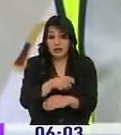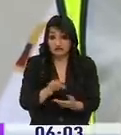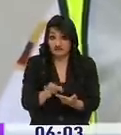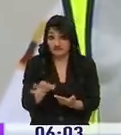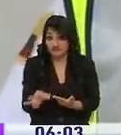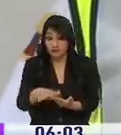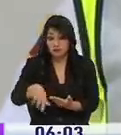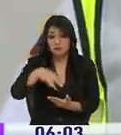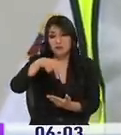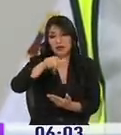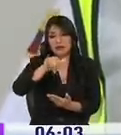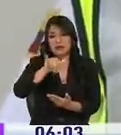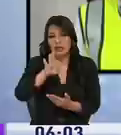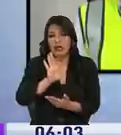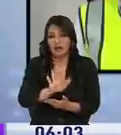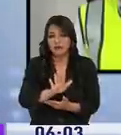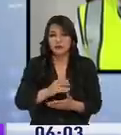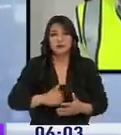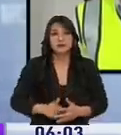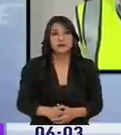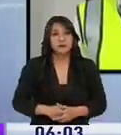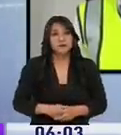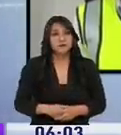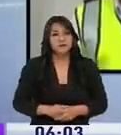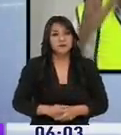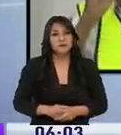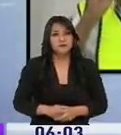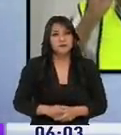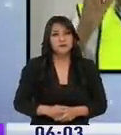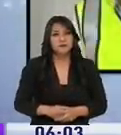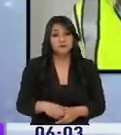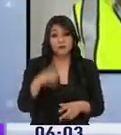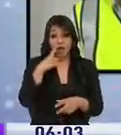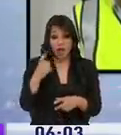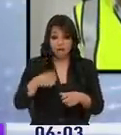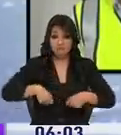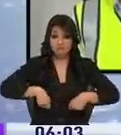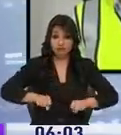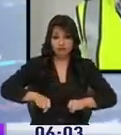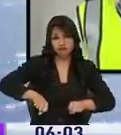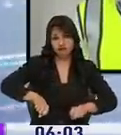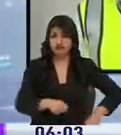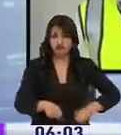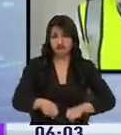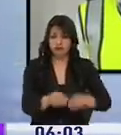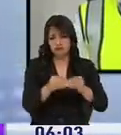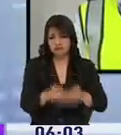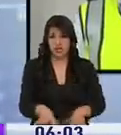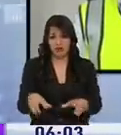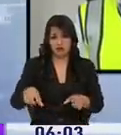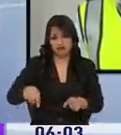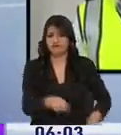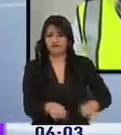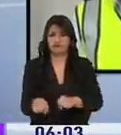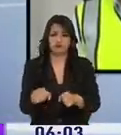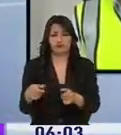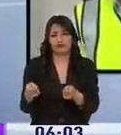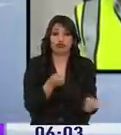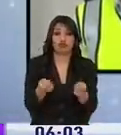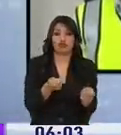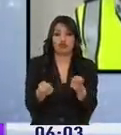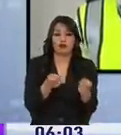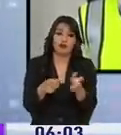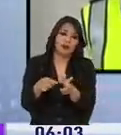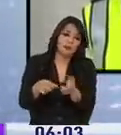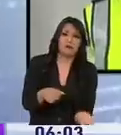de la playita. Ya, vemos que aparentemente el hombre perdió pista y se estrelló contra una cuneta, quedó en una cuneta directamente. Así es, exactamente,